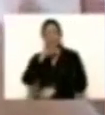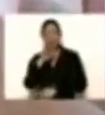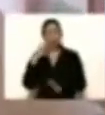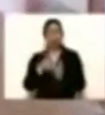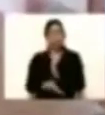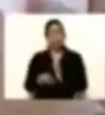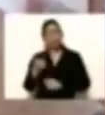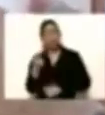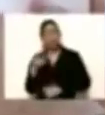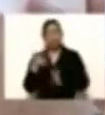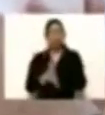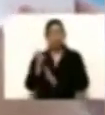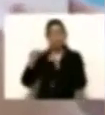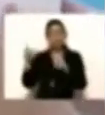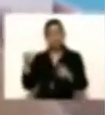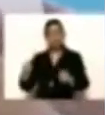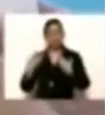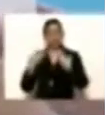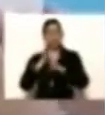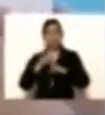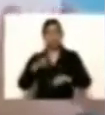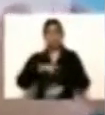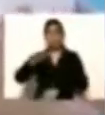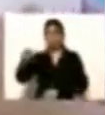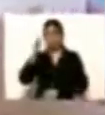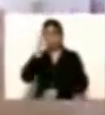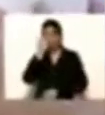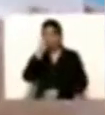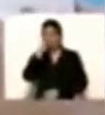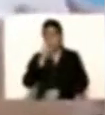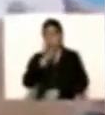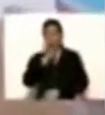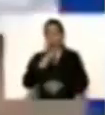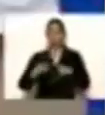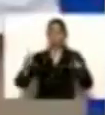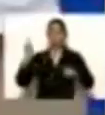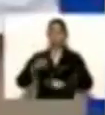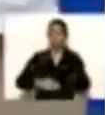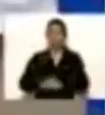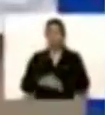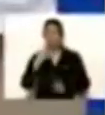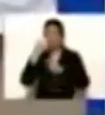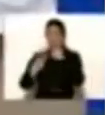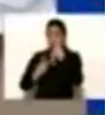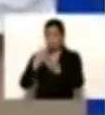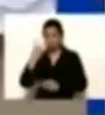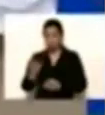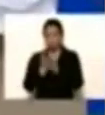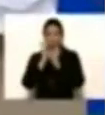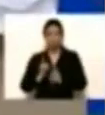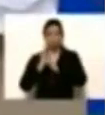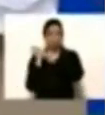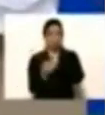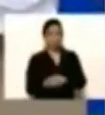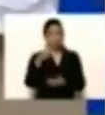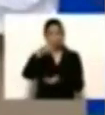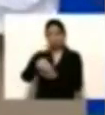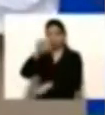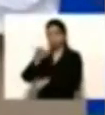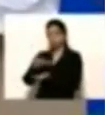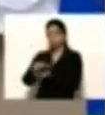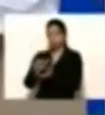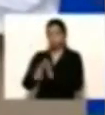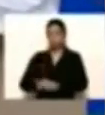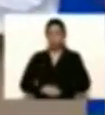casos, que estuvo de viaje en el mes de febrero en República Dominicana, pero que también visitó la Academia de Béisbol en Pedro González, en